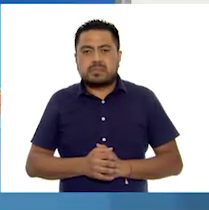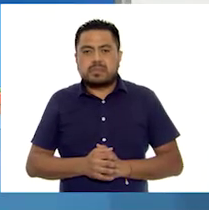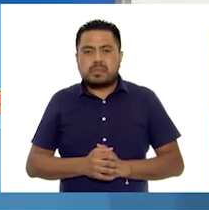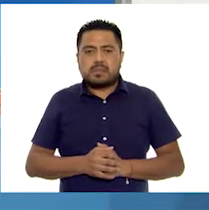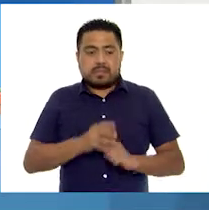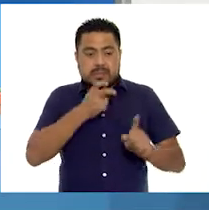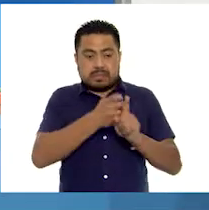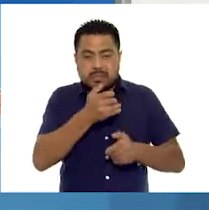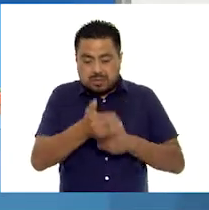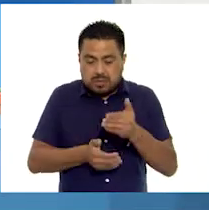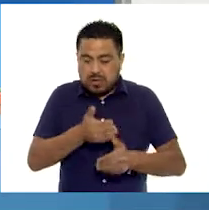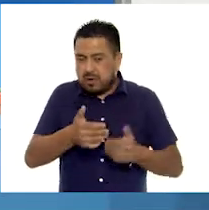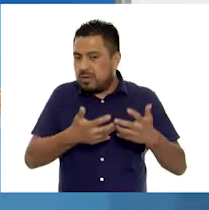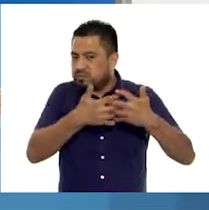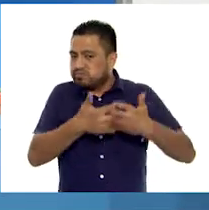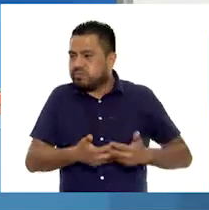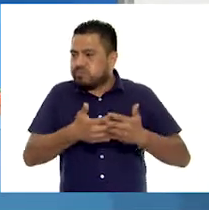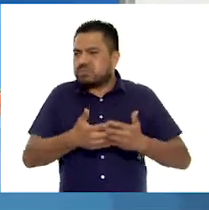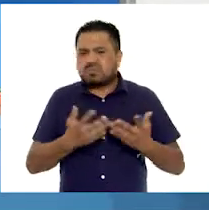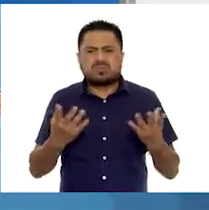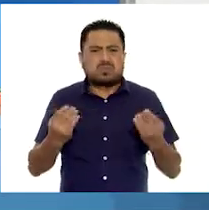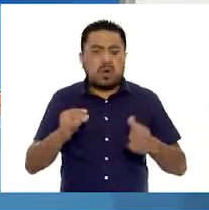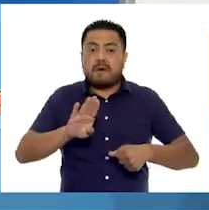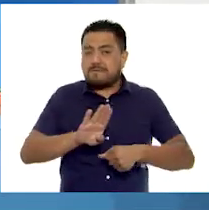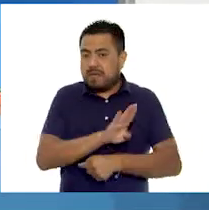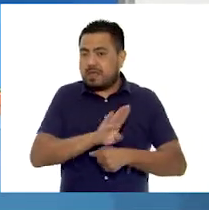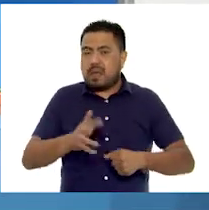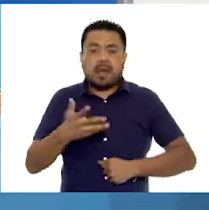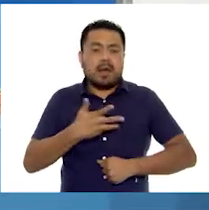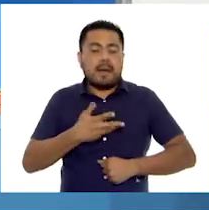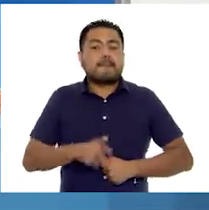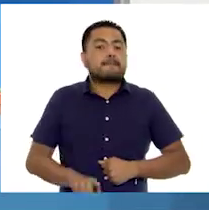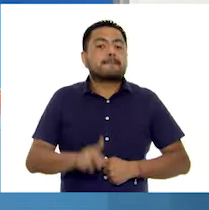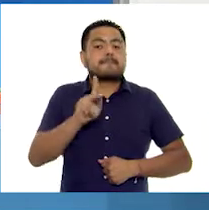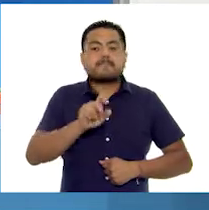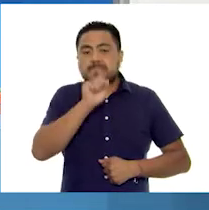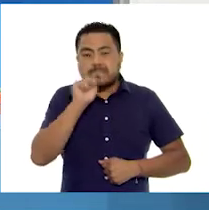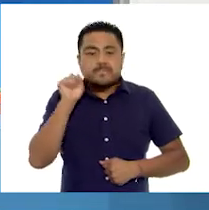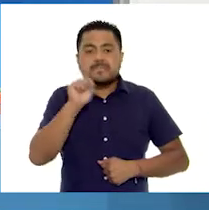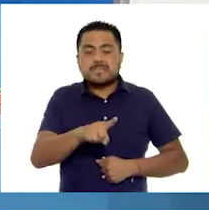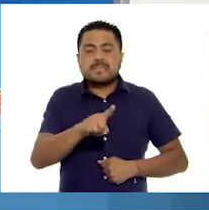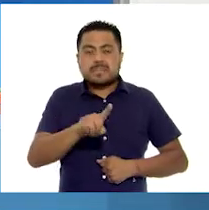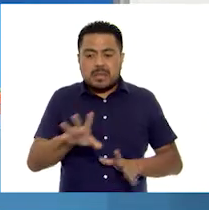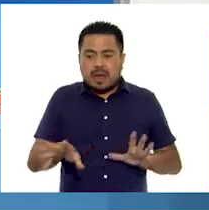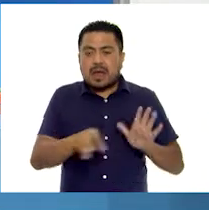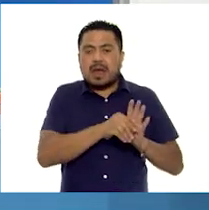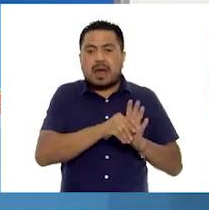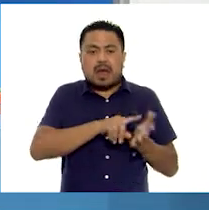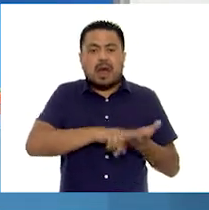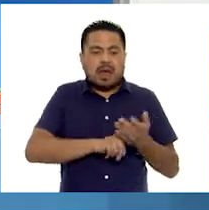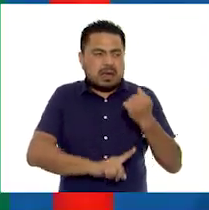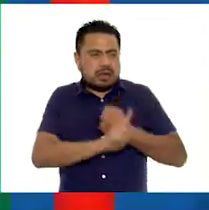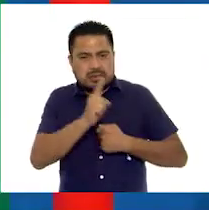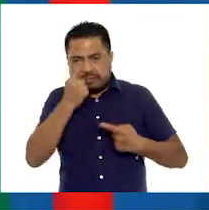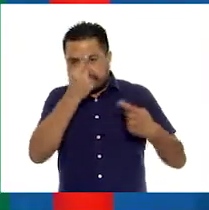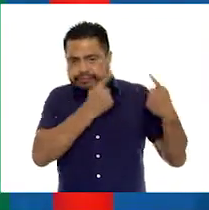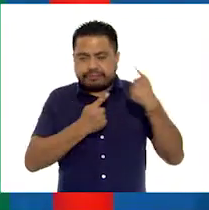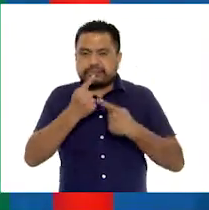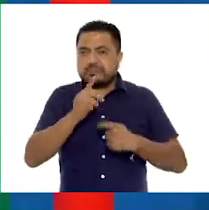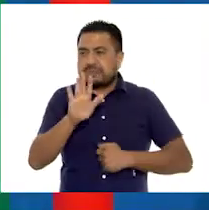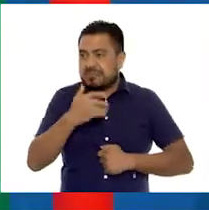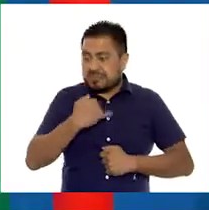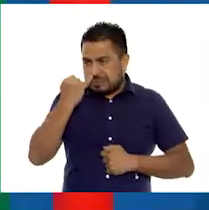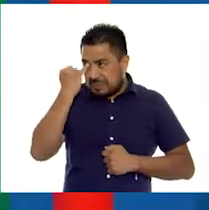este proceso de industrialización tuvo muchas ventajas pero también trajo consigo algunos inconvenientes me